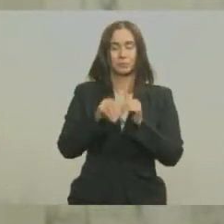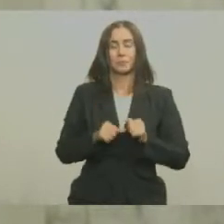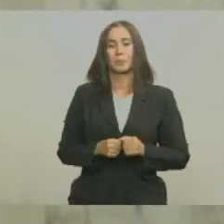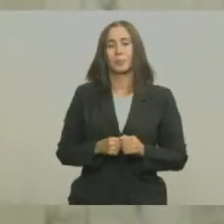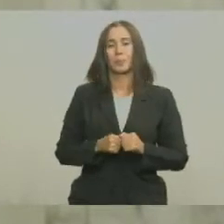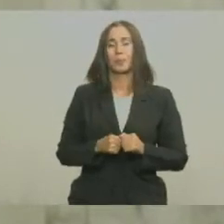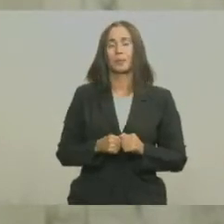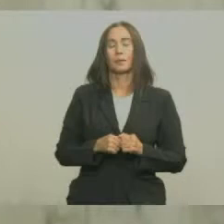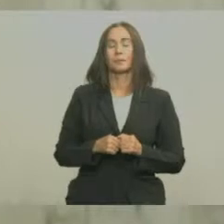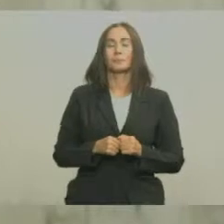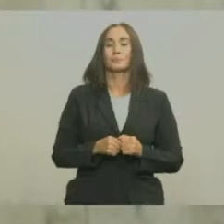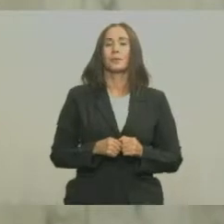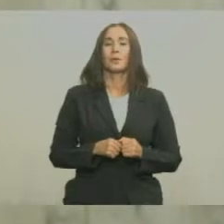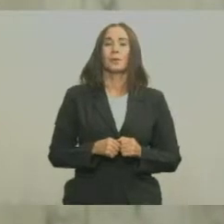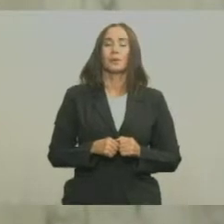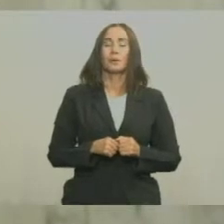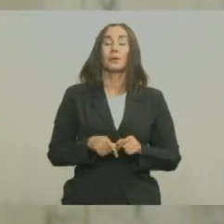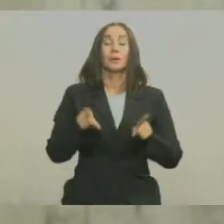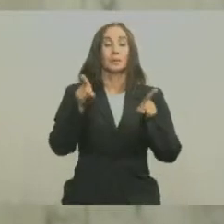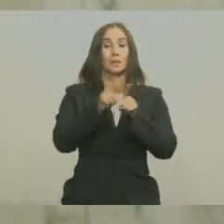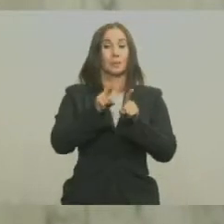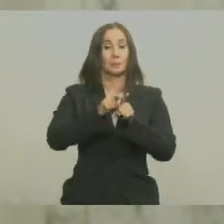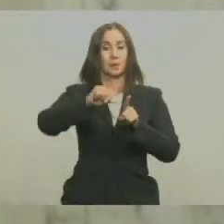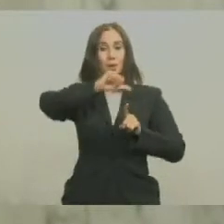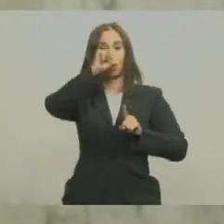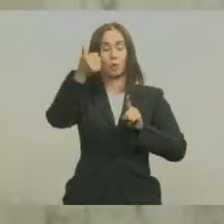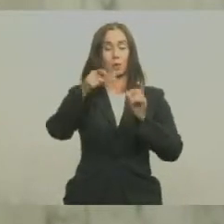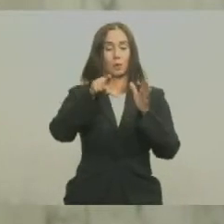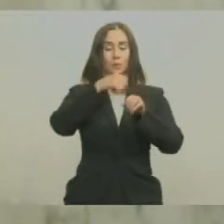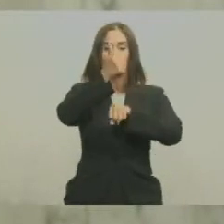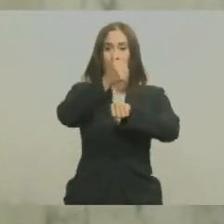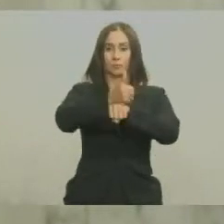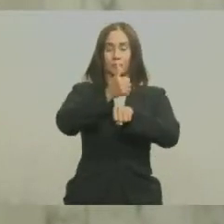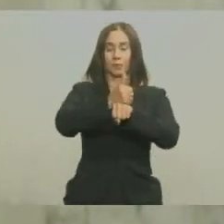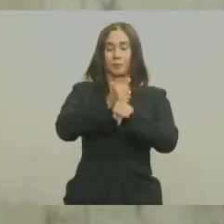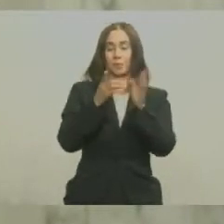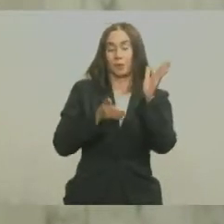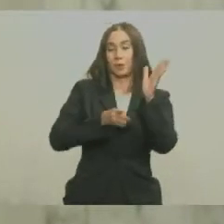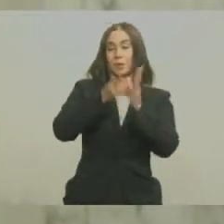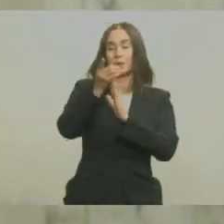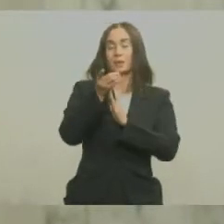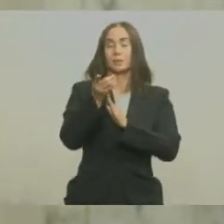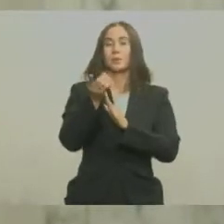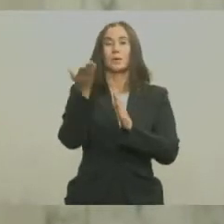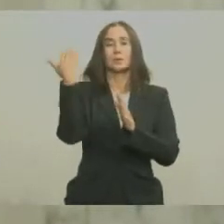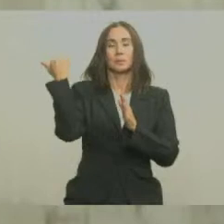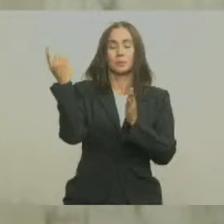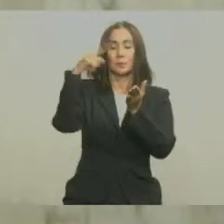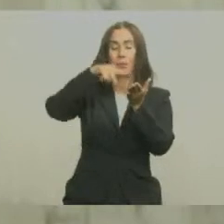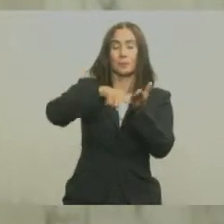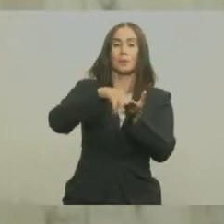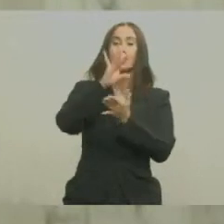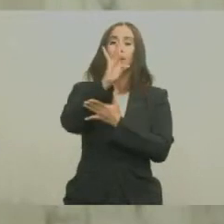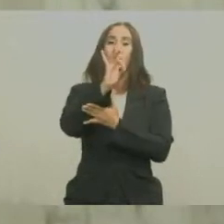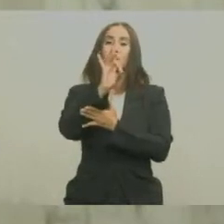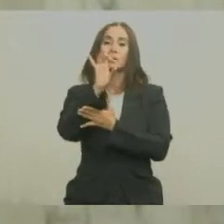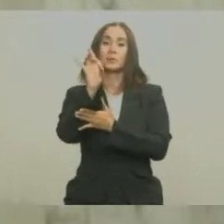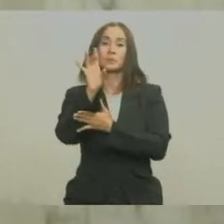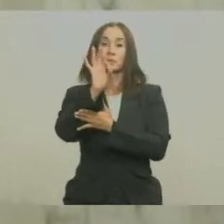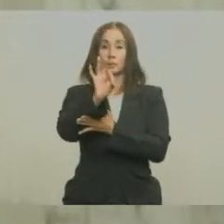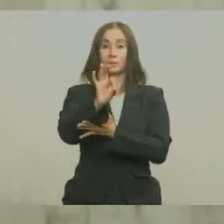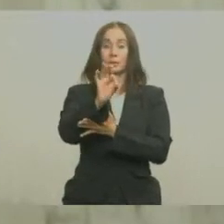No menos importante es la Convención sobre los Derechos del Niño de 1989,